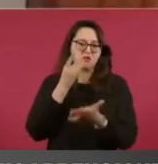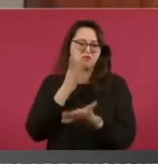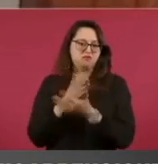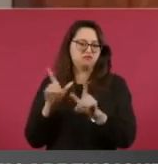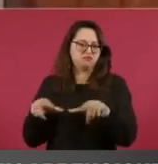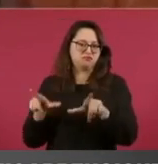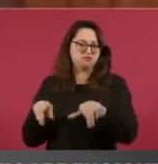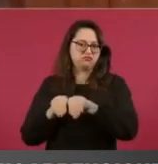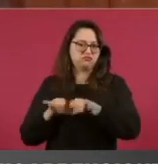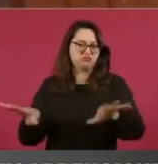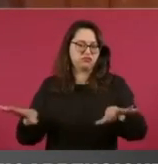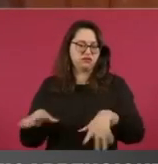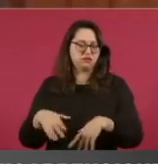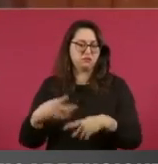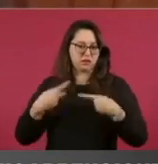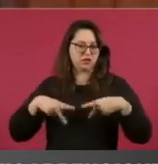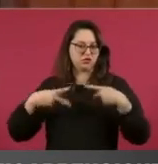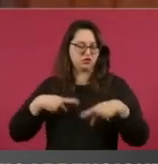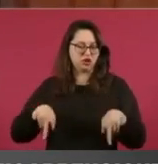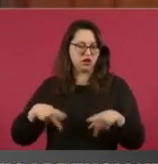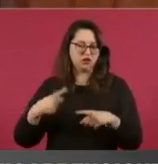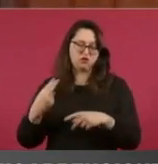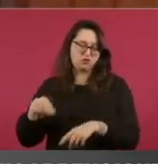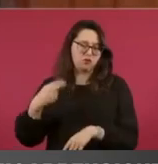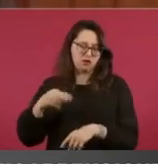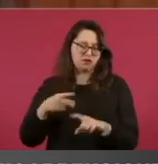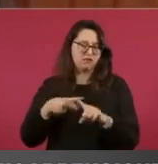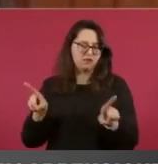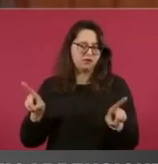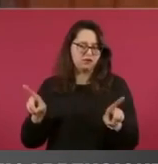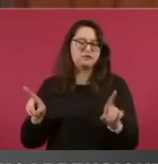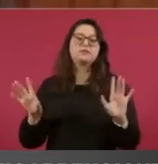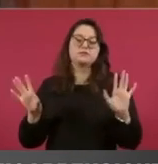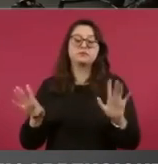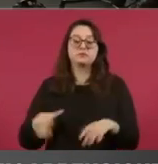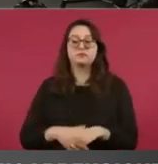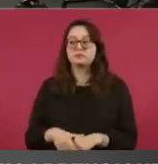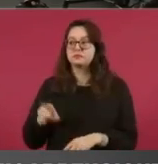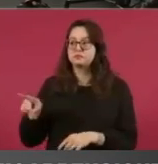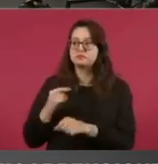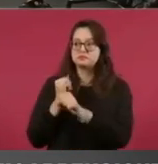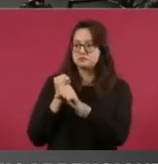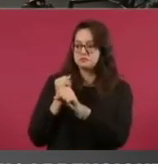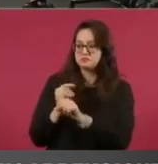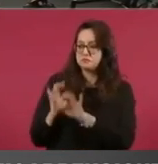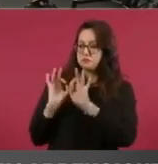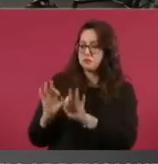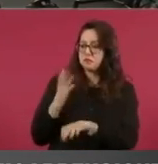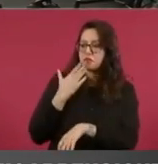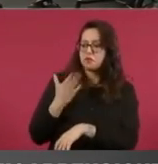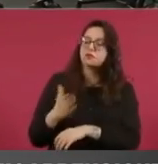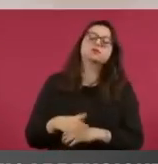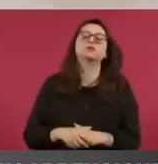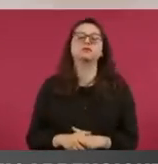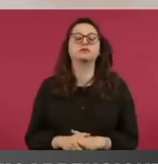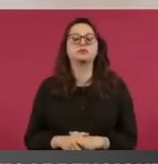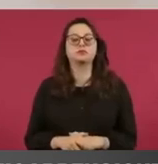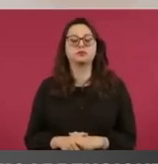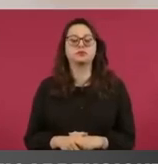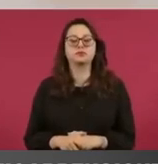Existe esa persona. La persona. Muy buen artículo, muy buen artículo. O sea,